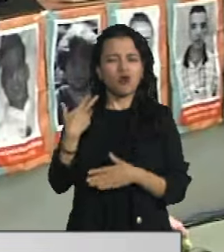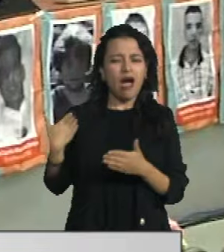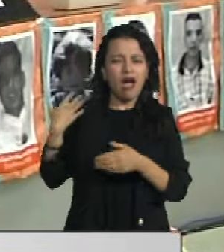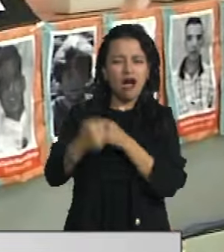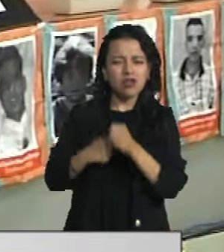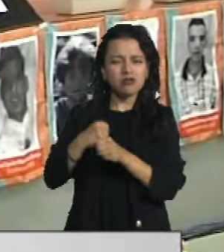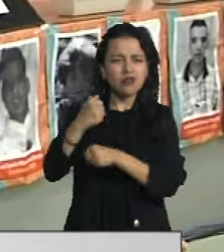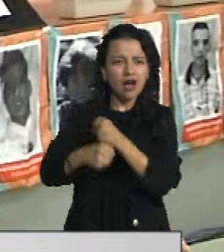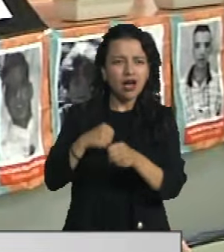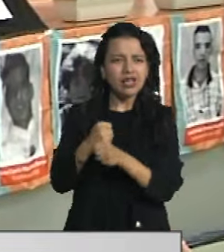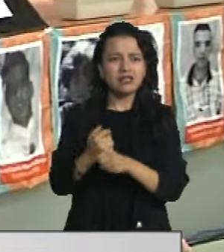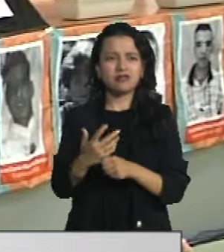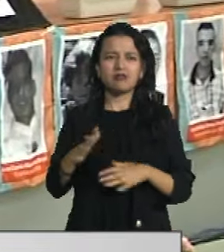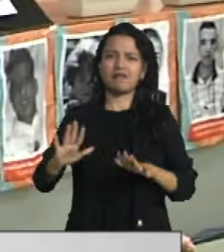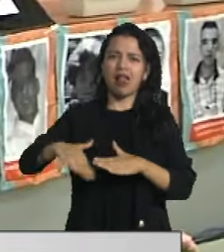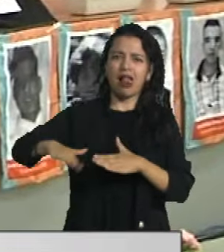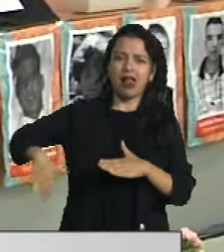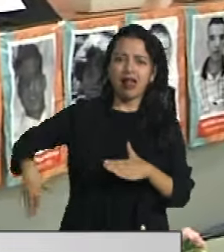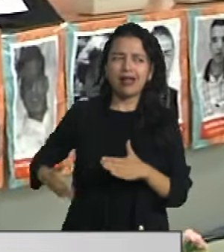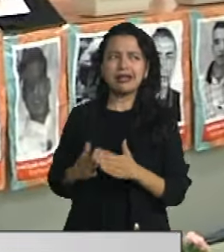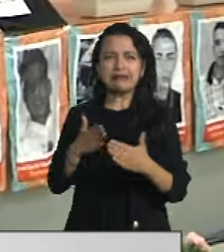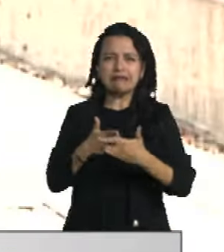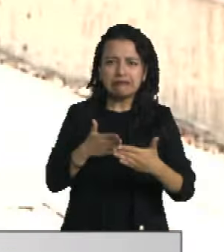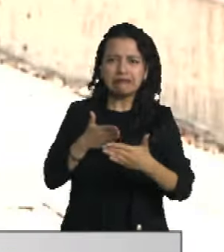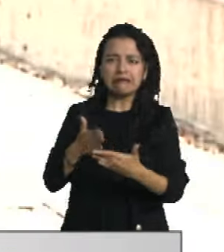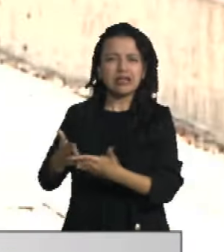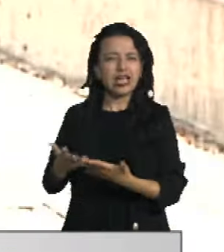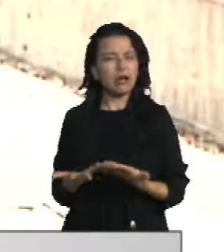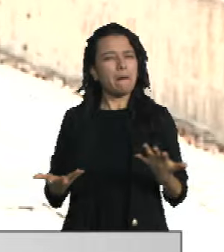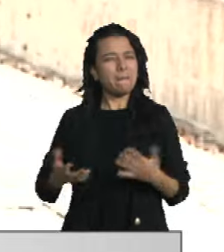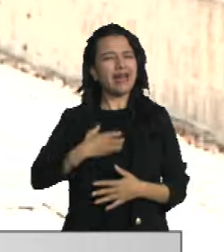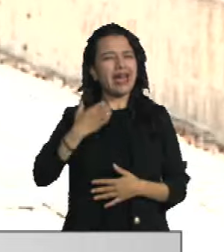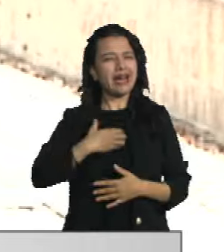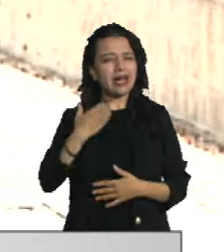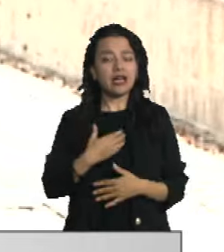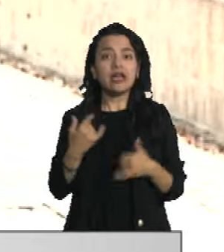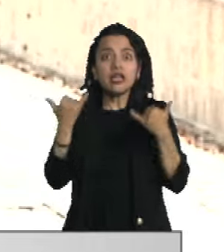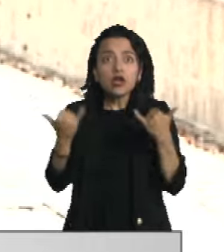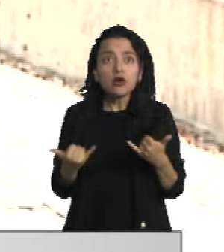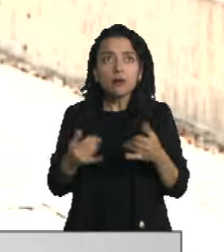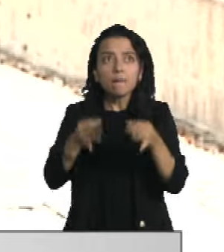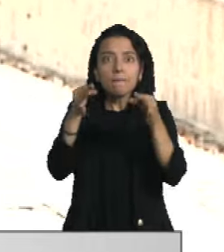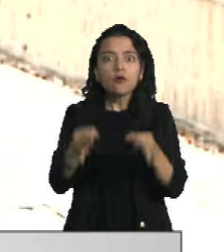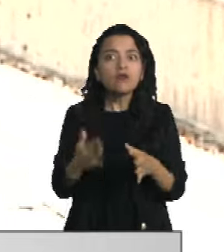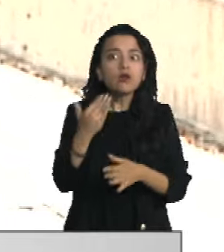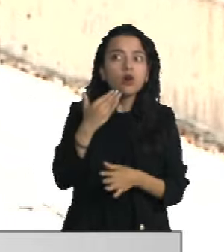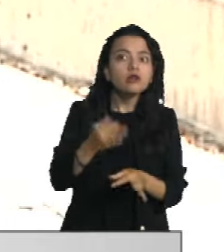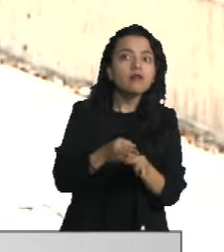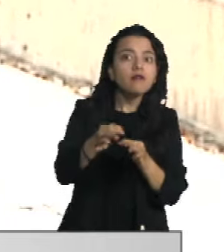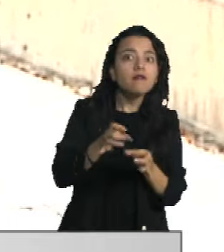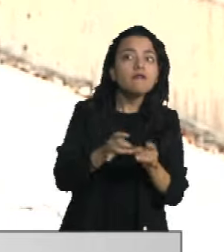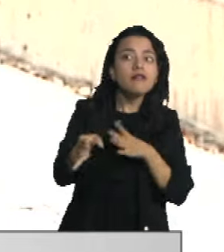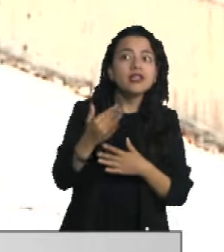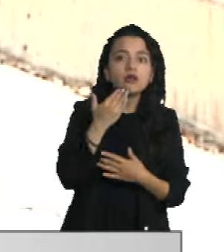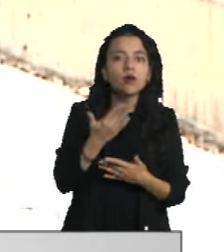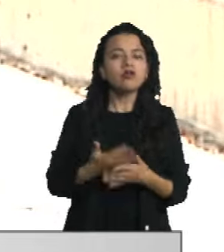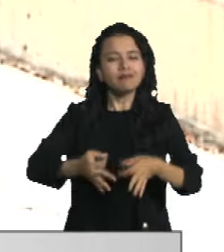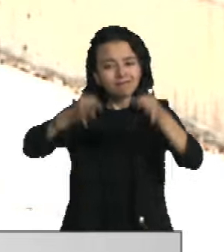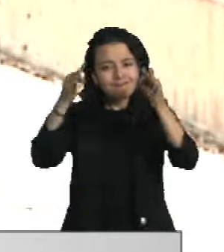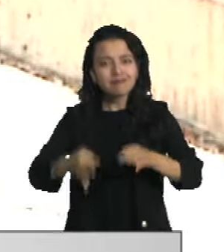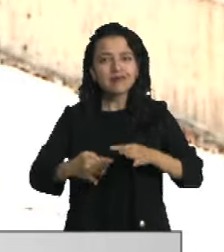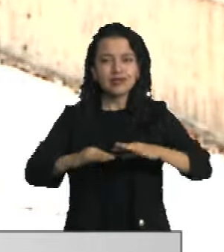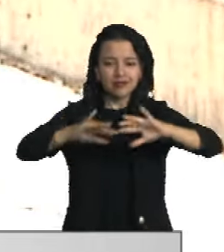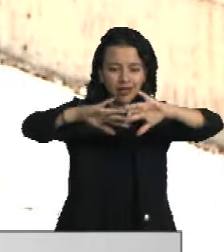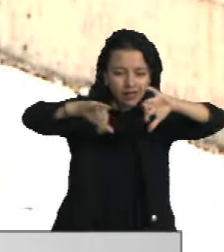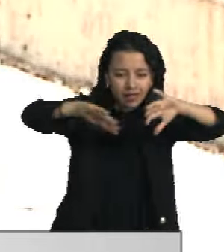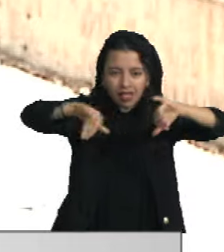Ellos aducen que hay retrasos, hay obstáculos, y hoy esperan por fin una fecha definitiva para que inicie la